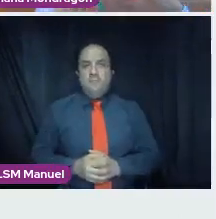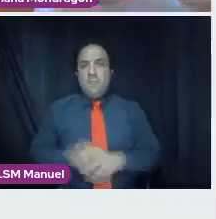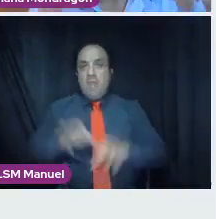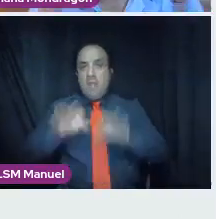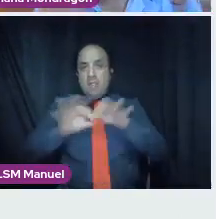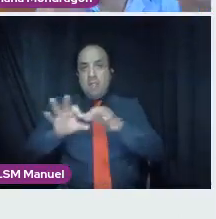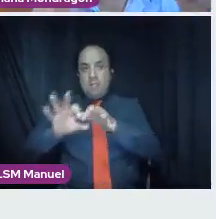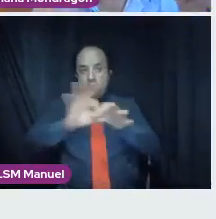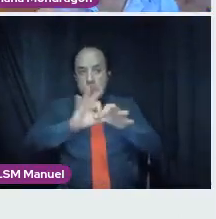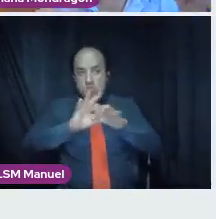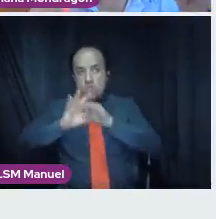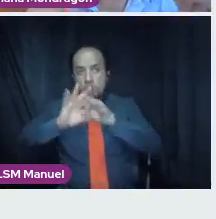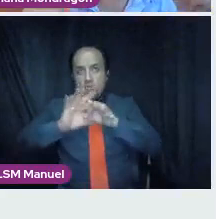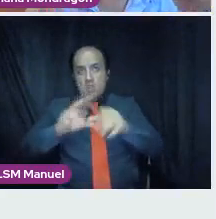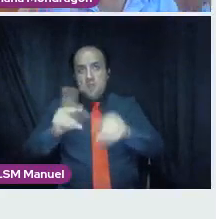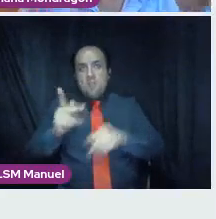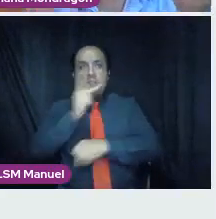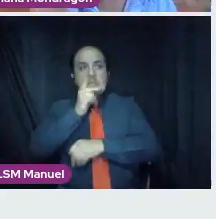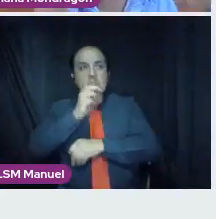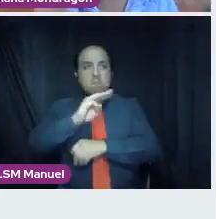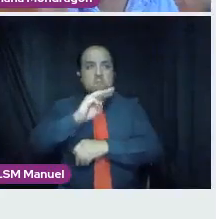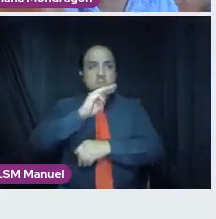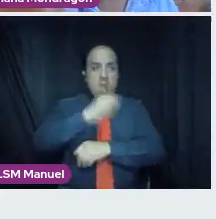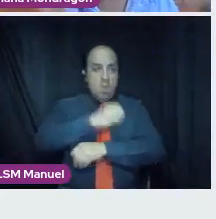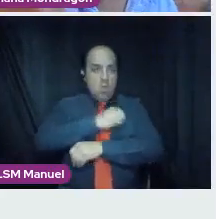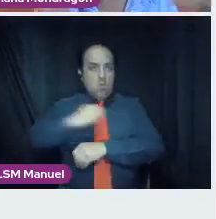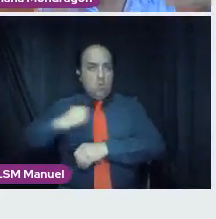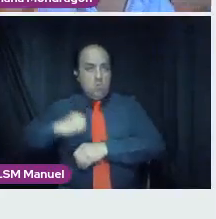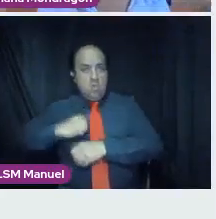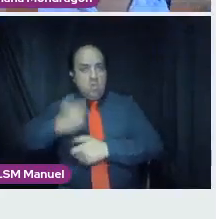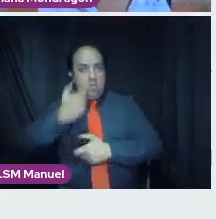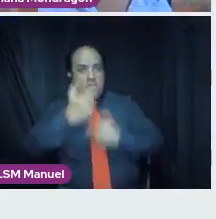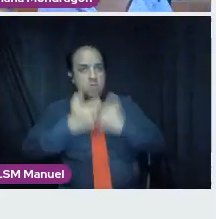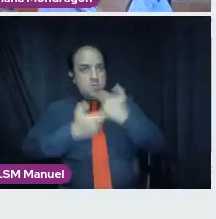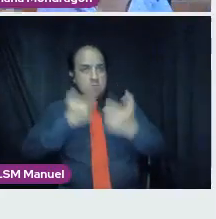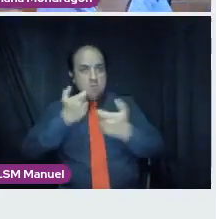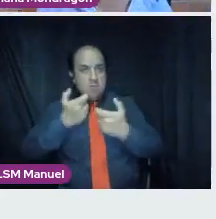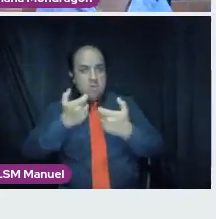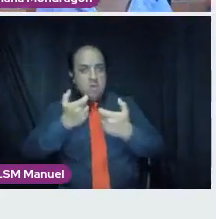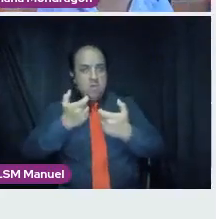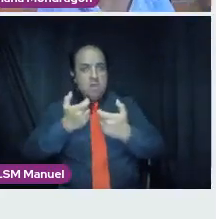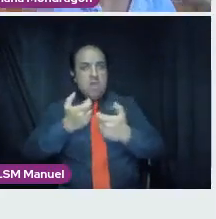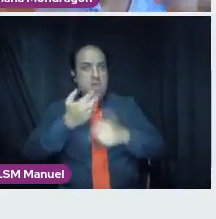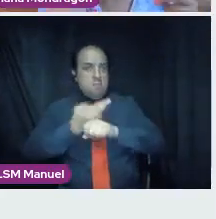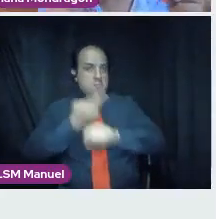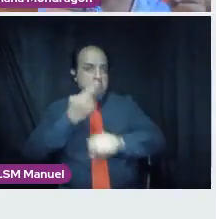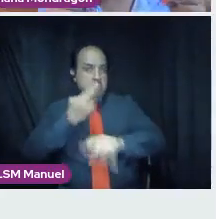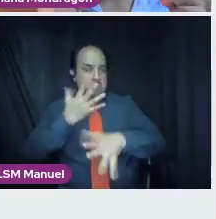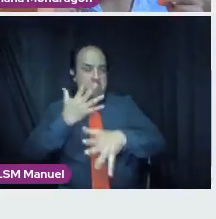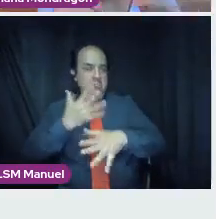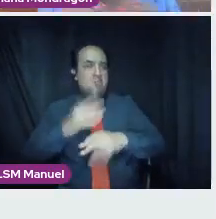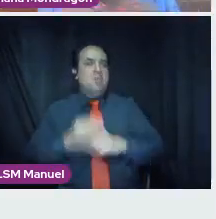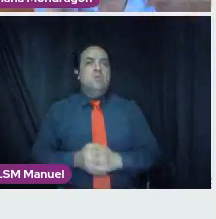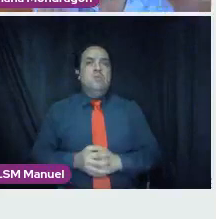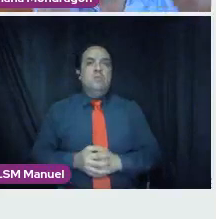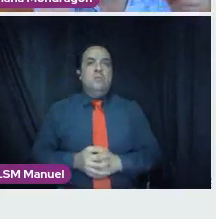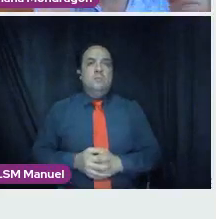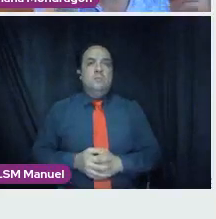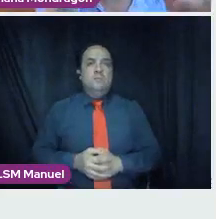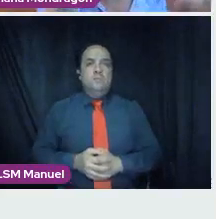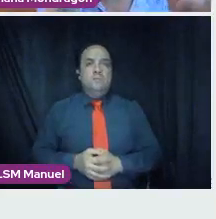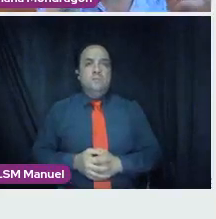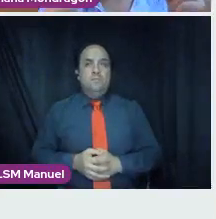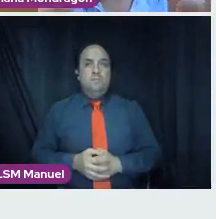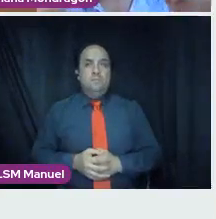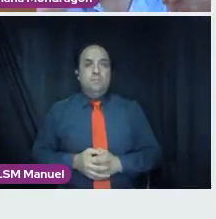equipo en donde ambos tienen obligaciones económicas en la mayor parte de las ocasiones y se esperaría